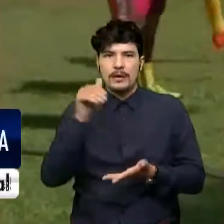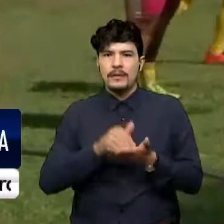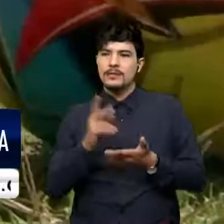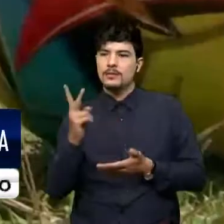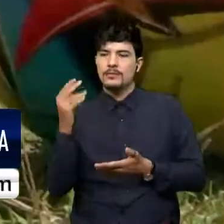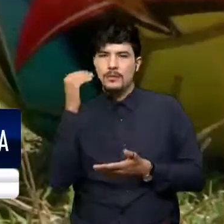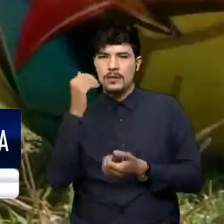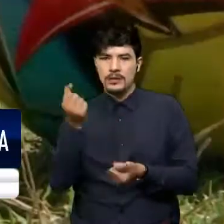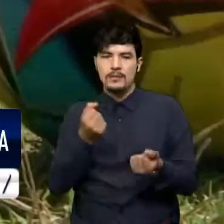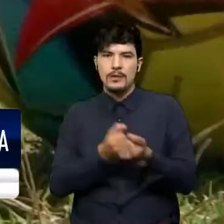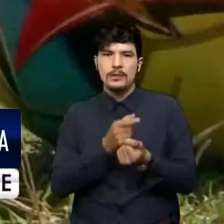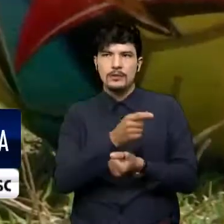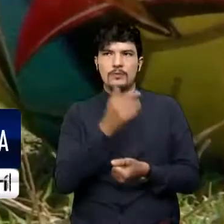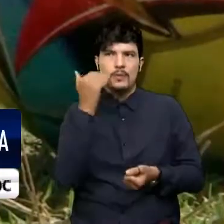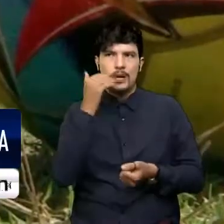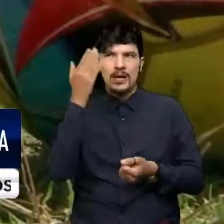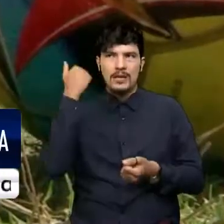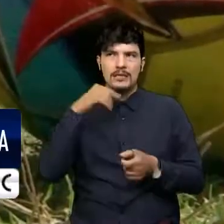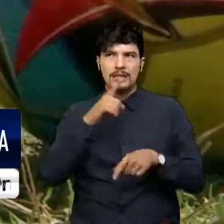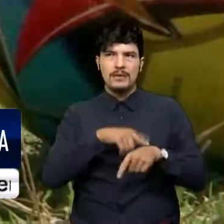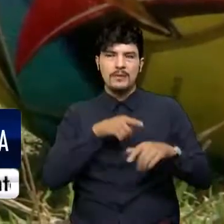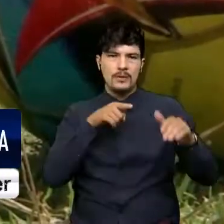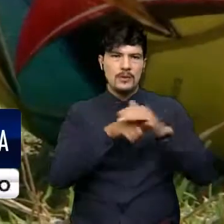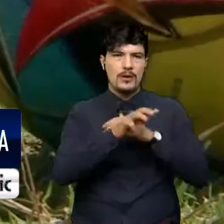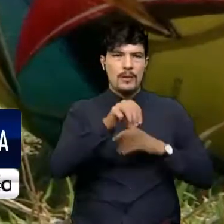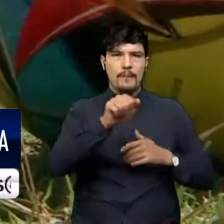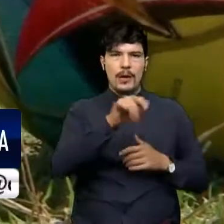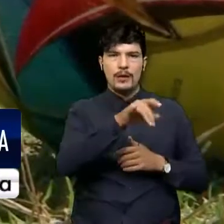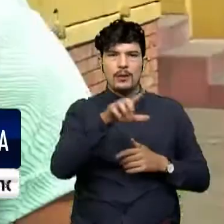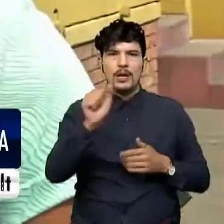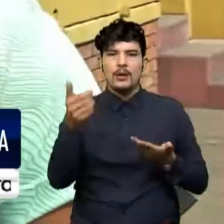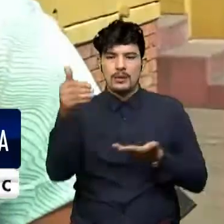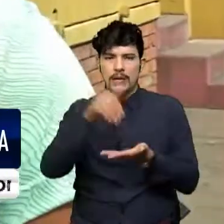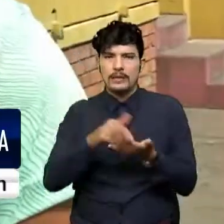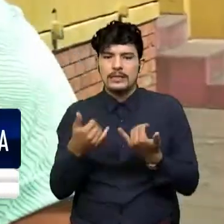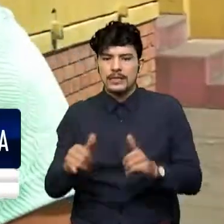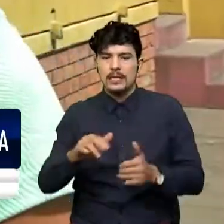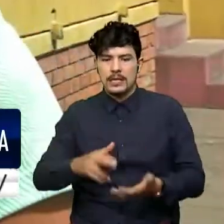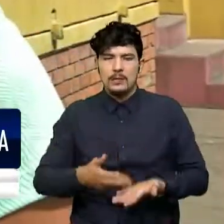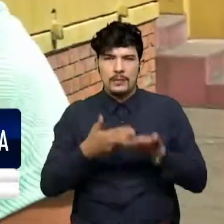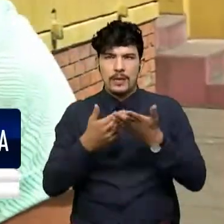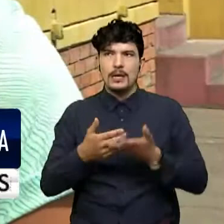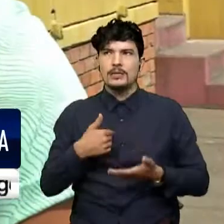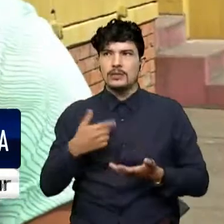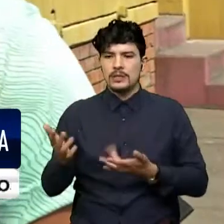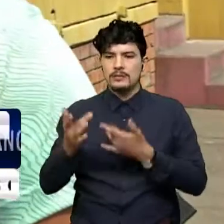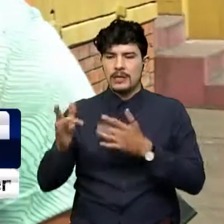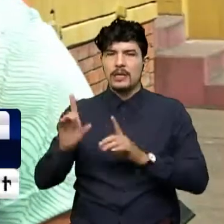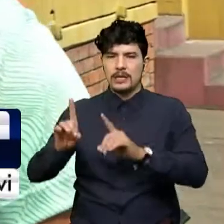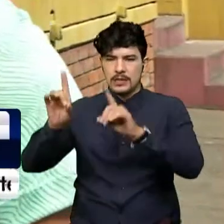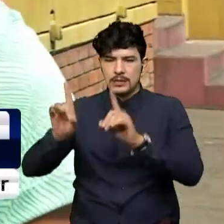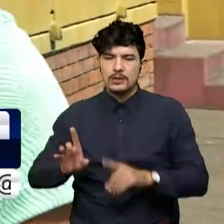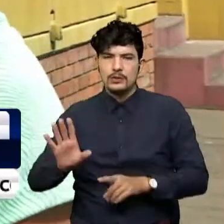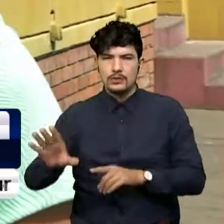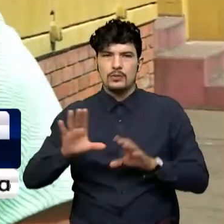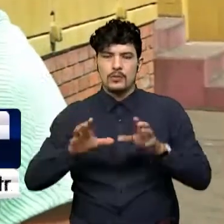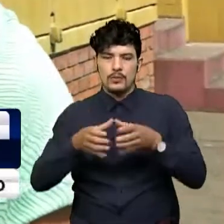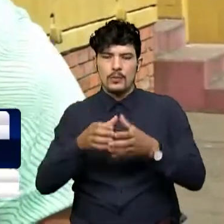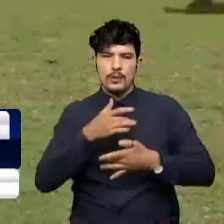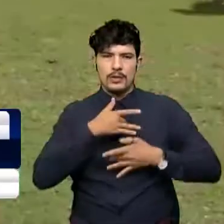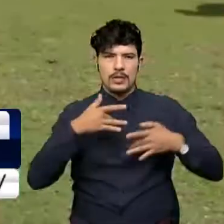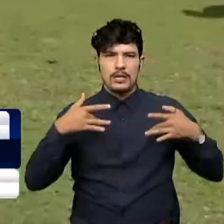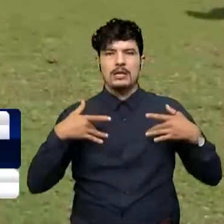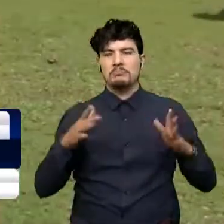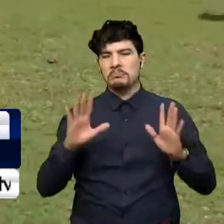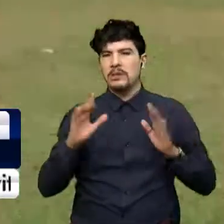femenino su goleador en la temporada anterior manuela gonzález está recuperada esperar ya la decisión de del cuerpo técnico yo